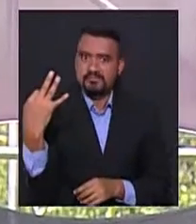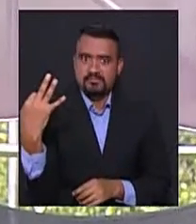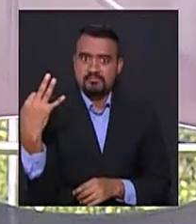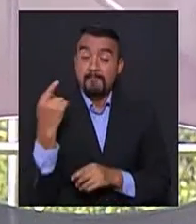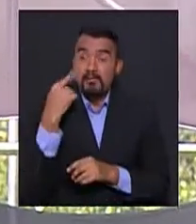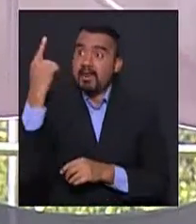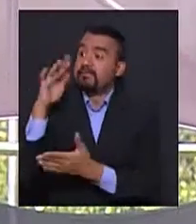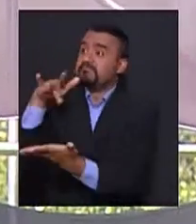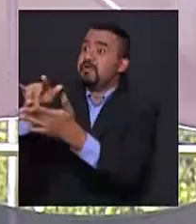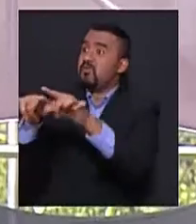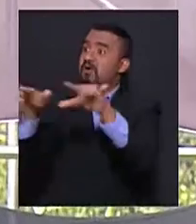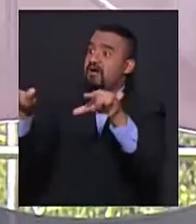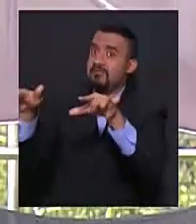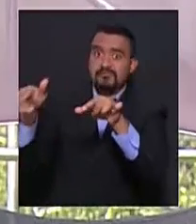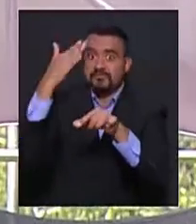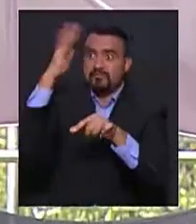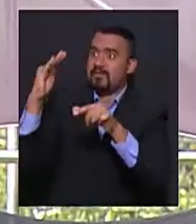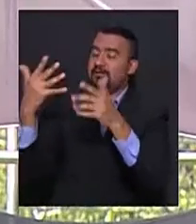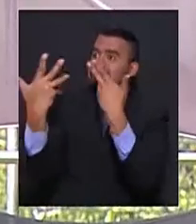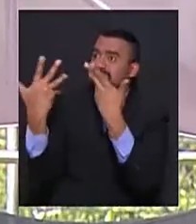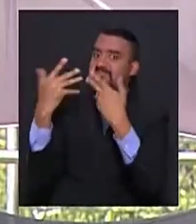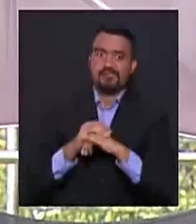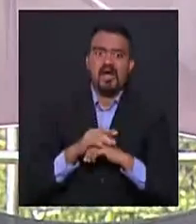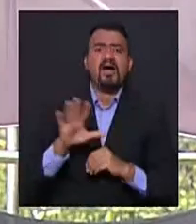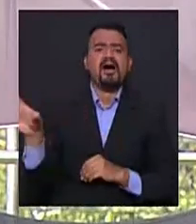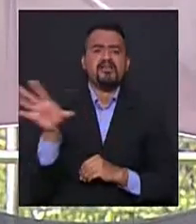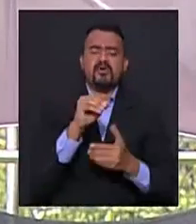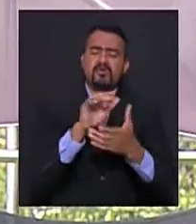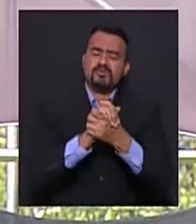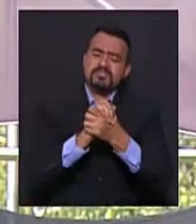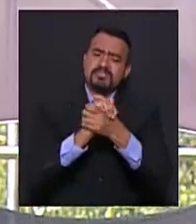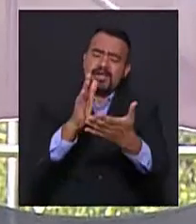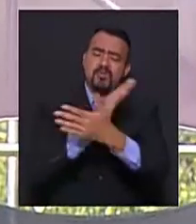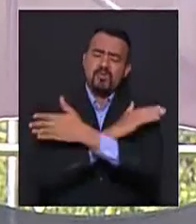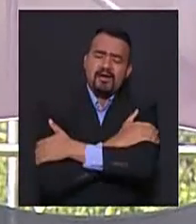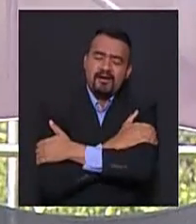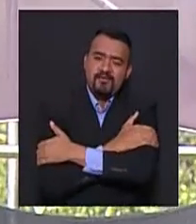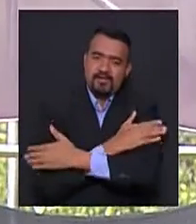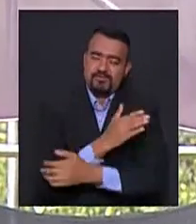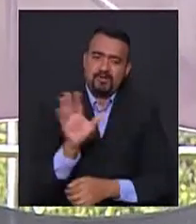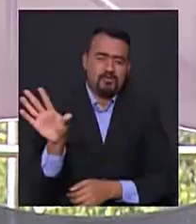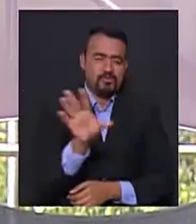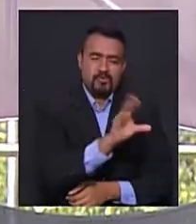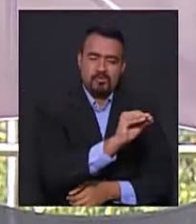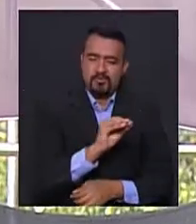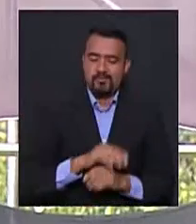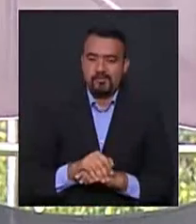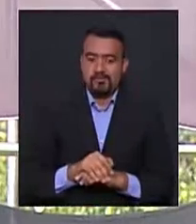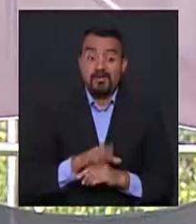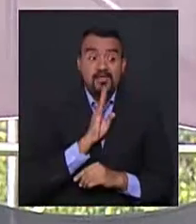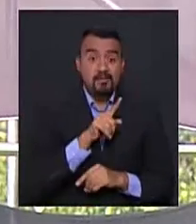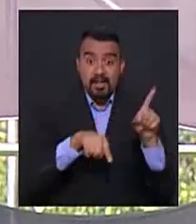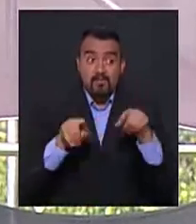allá de sus esquinas. Y quiero mandarles un abrazo y un saludo especial porque hoy acá están muchos